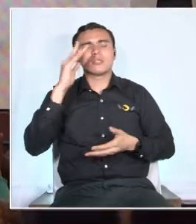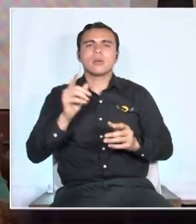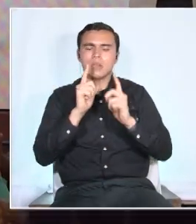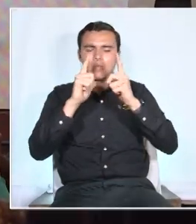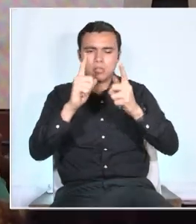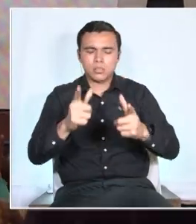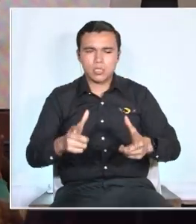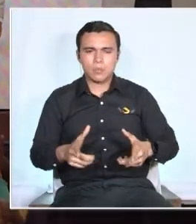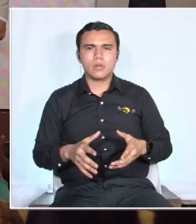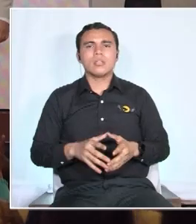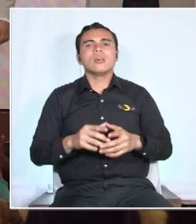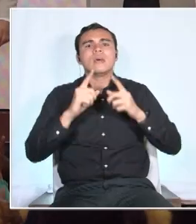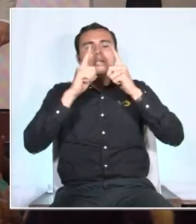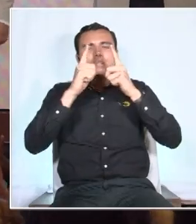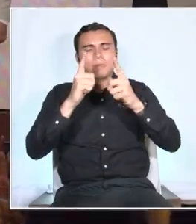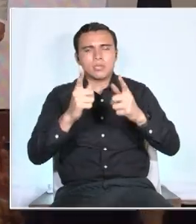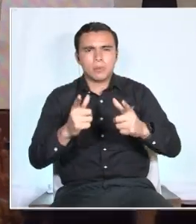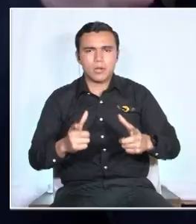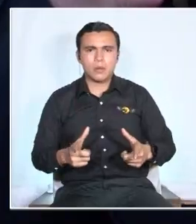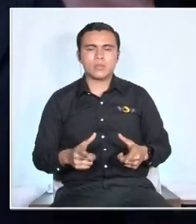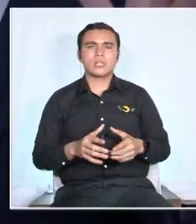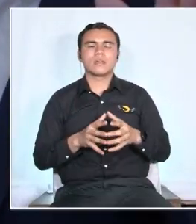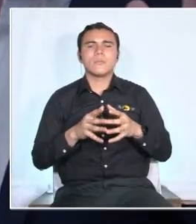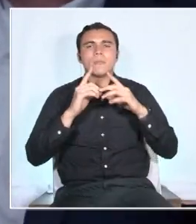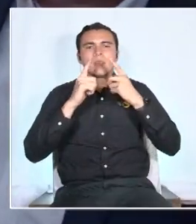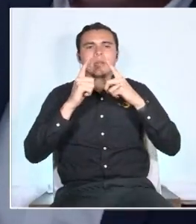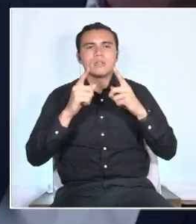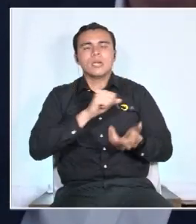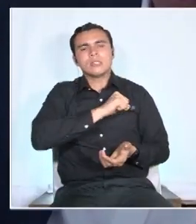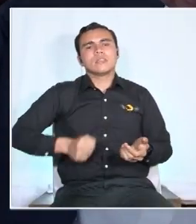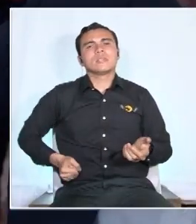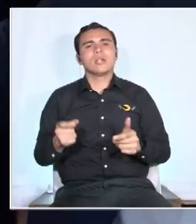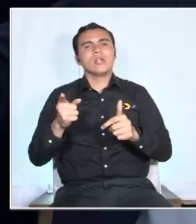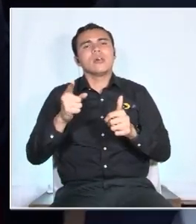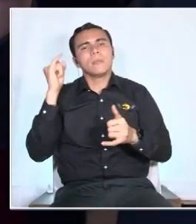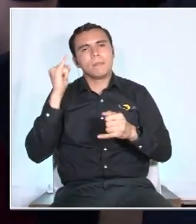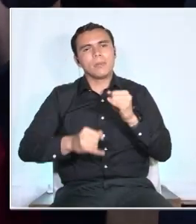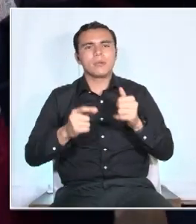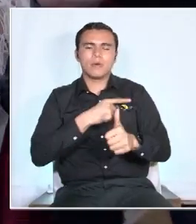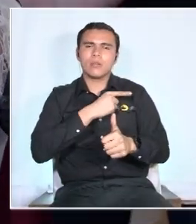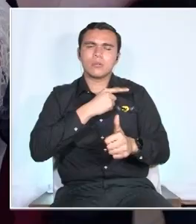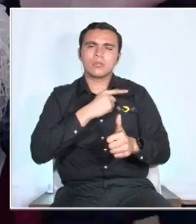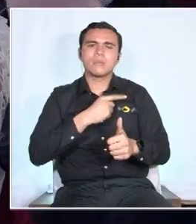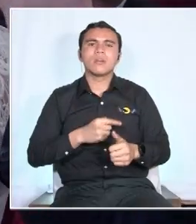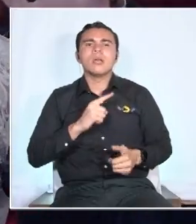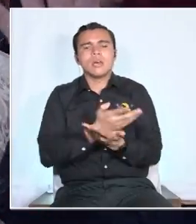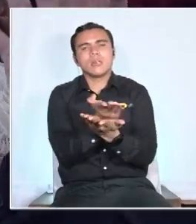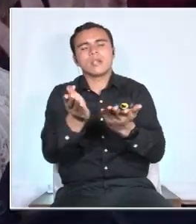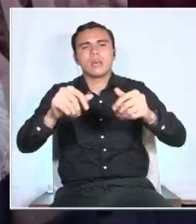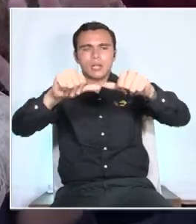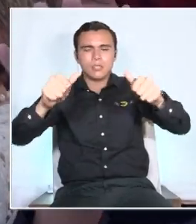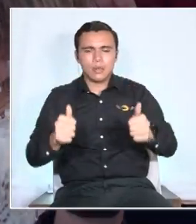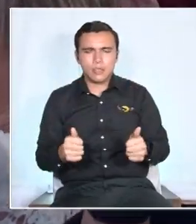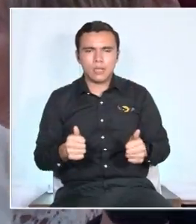rababa. Y amasenda rabai. Señor, desde el primero hasta el último que está en este altar,